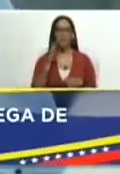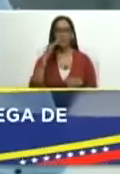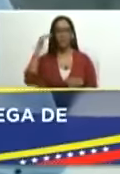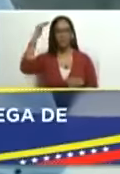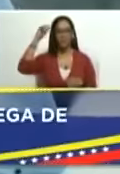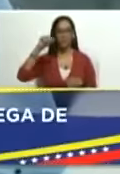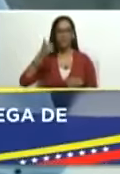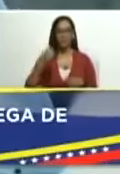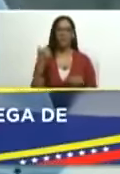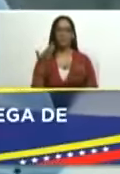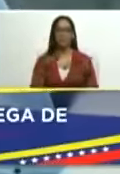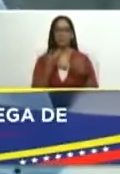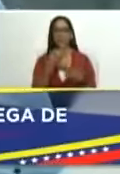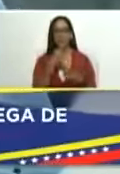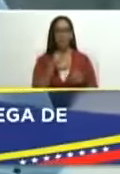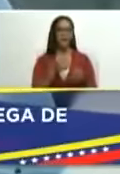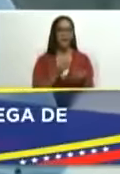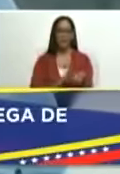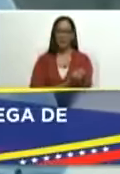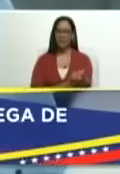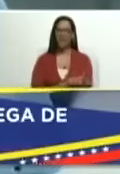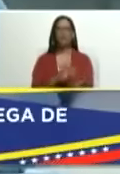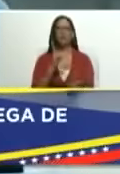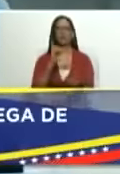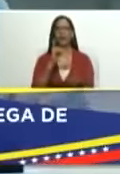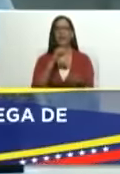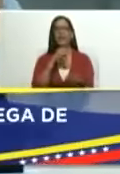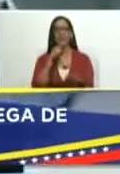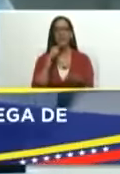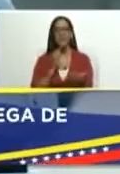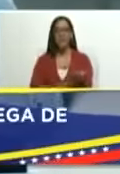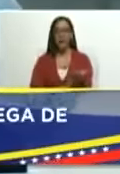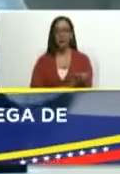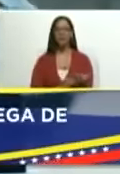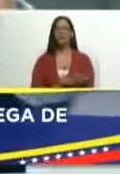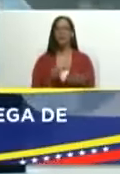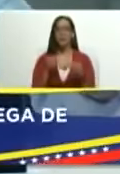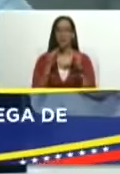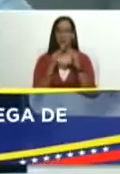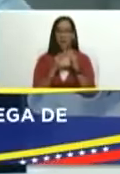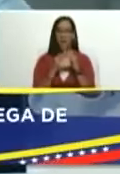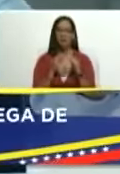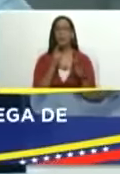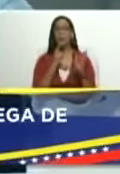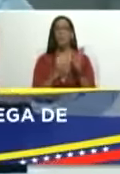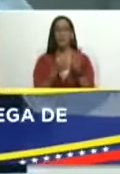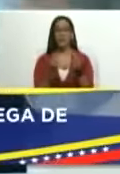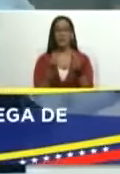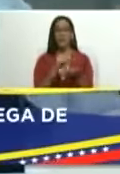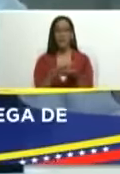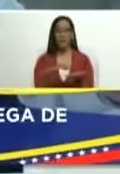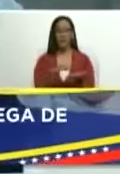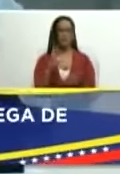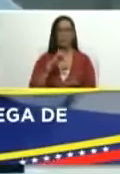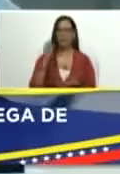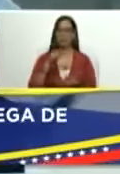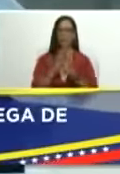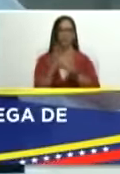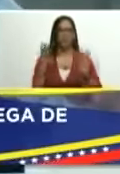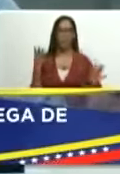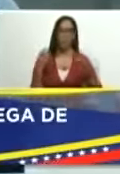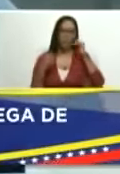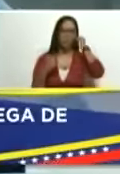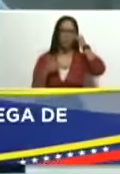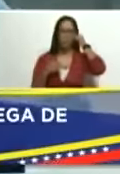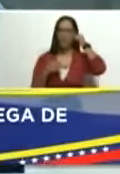reciben sus medicamentos para la atención y la diabetes, como debe ser, en su casa, completamente gratis. No necesitan hacer cola en